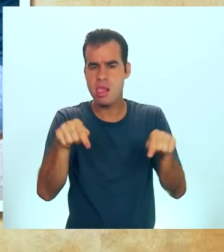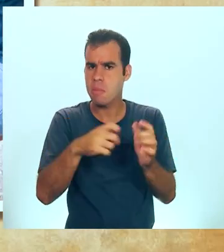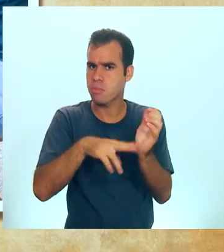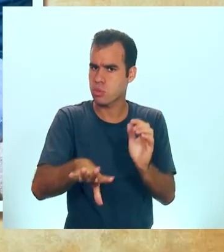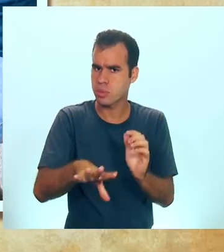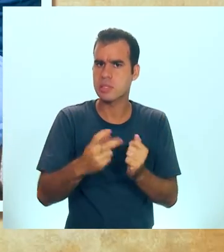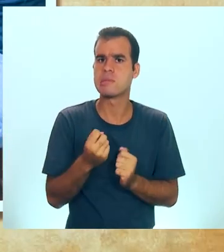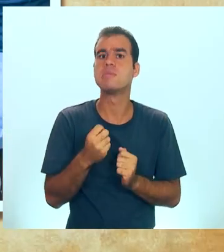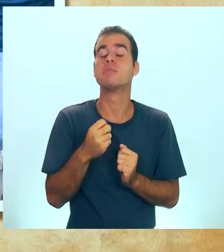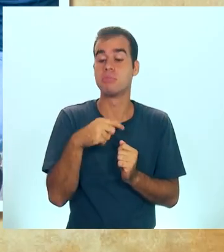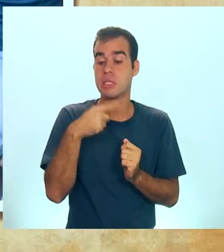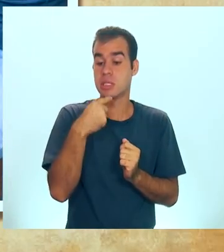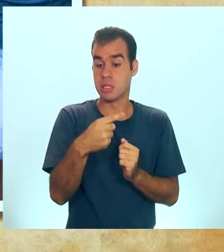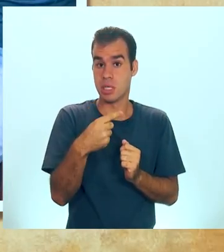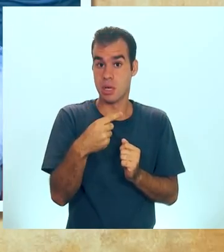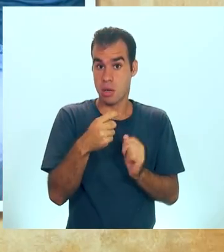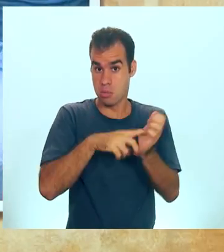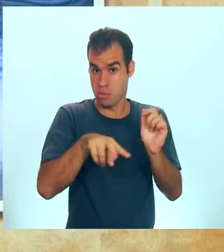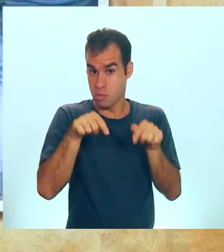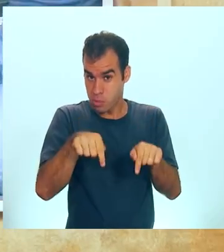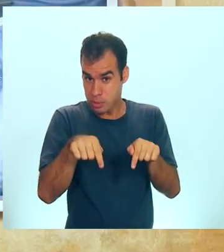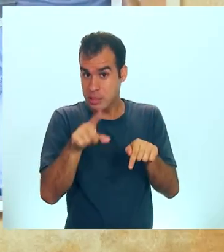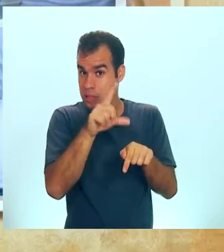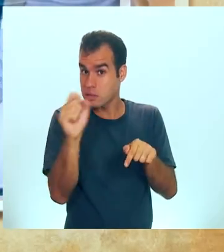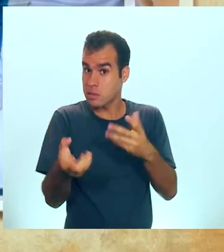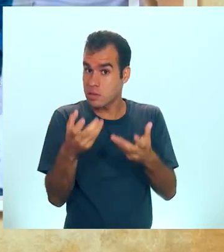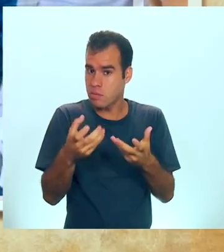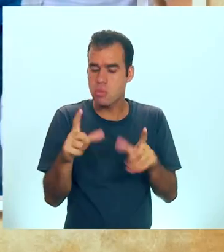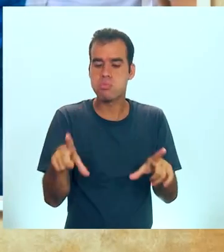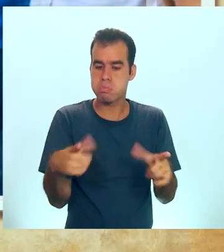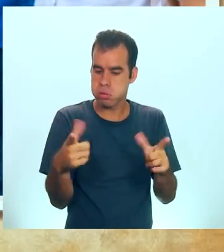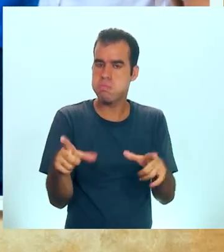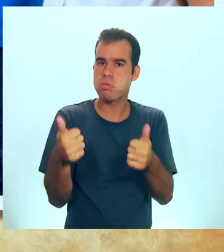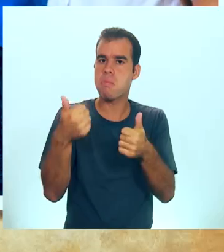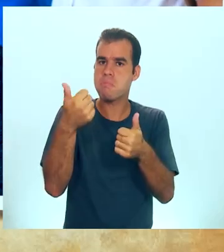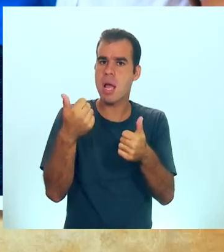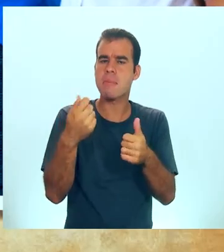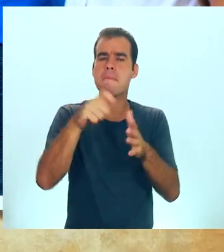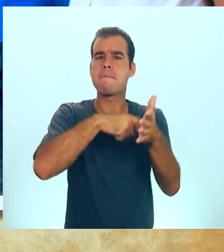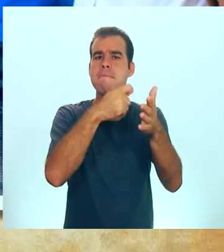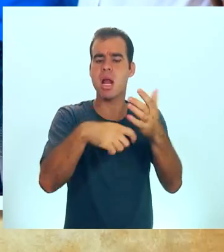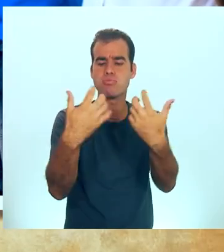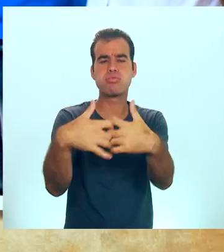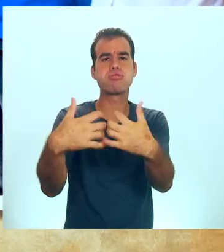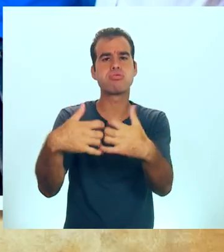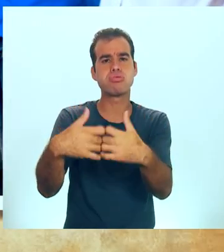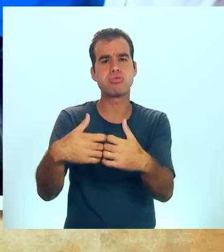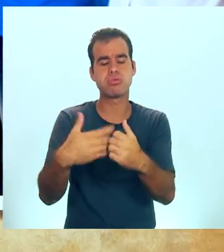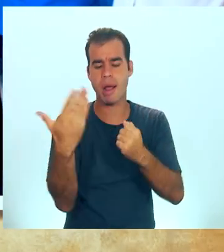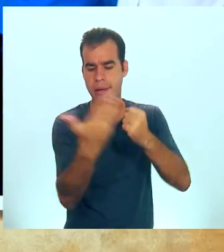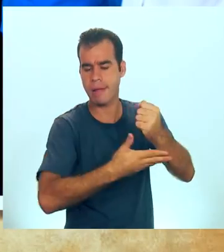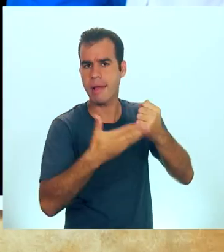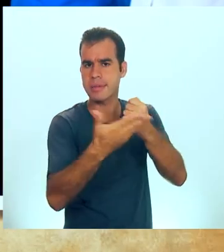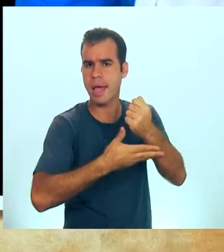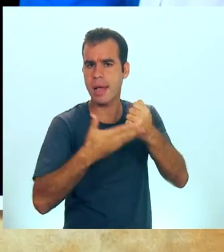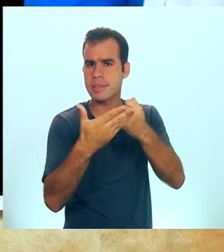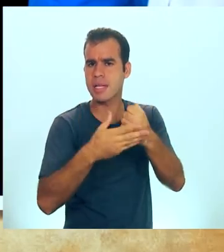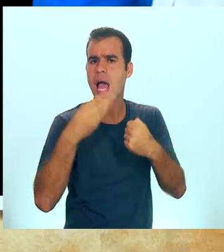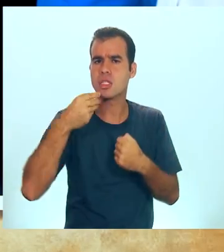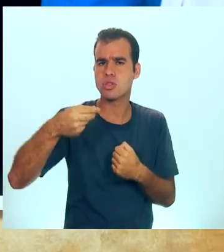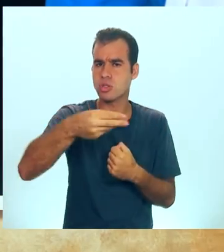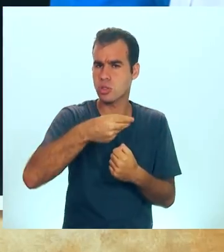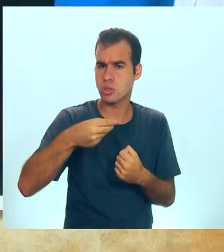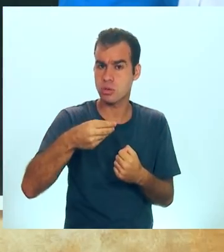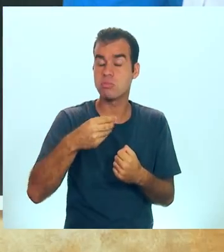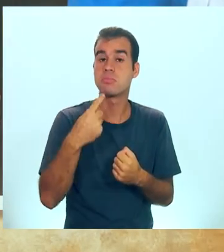aportado, la provincia cumplió su plan de siembra de caña azucarera, la provincia muestra resultados favorables en el desarrollo agrícola y ahí